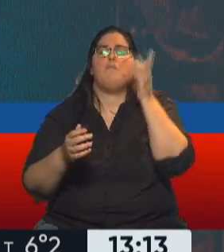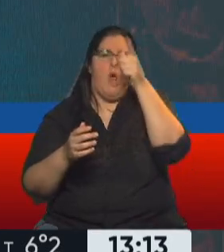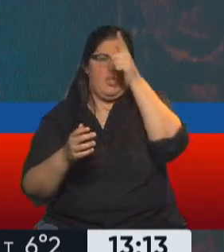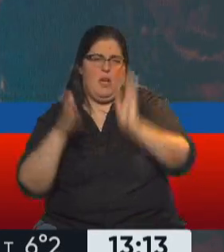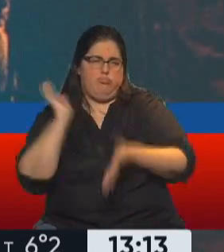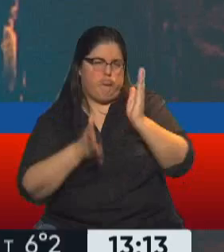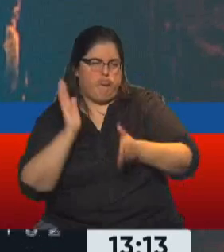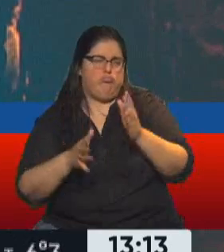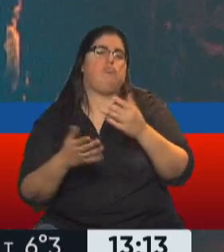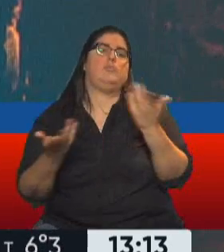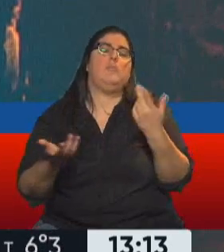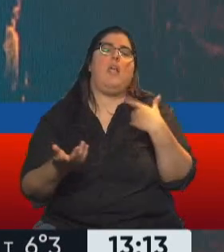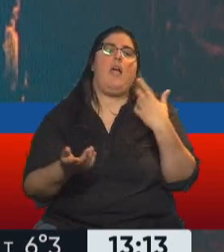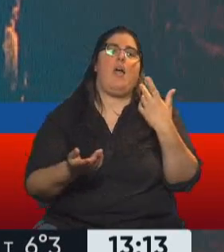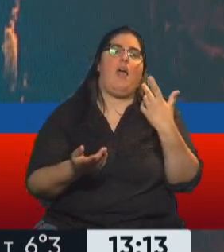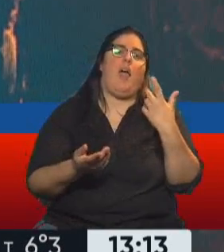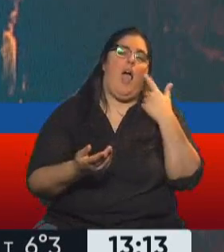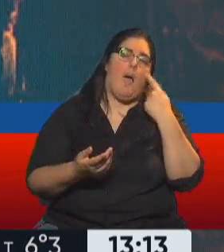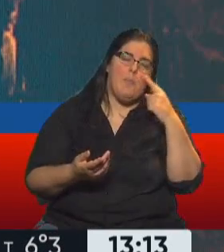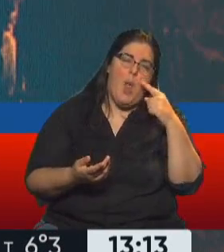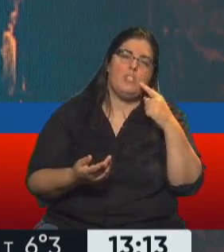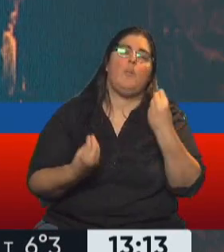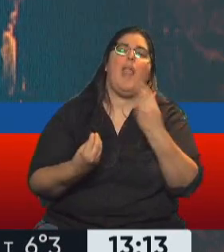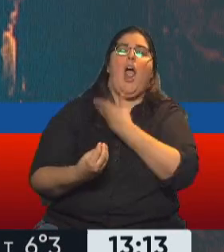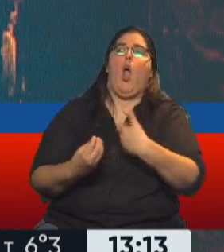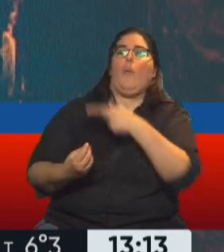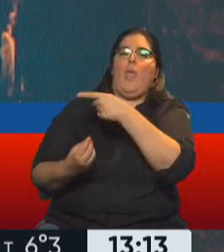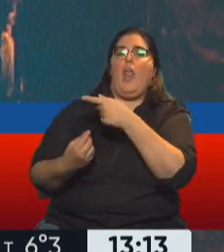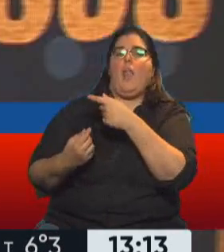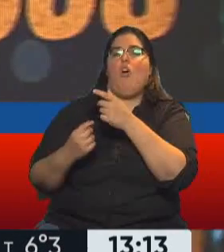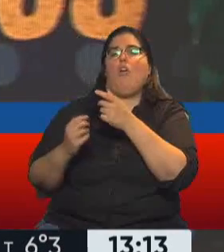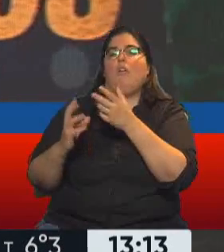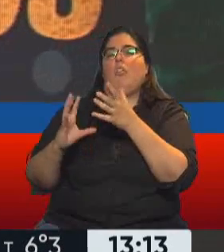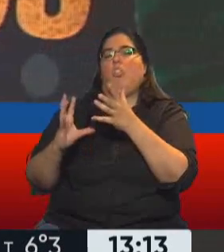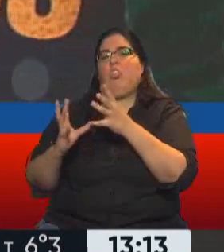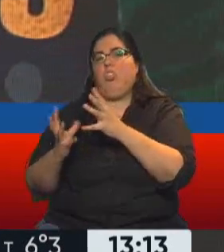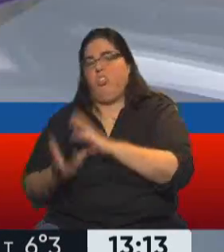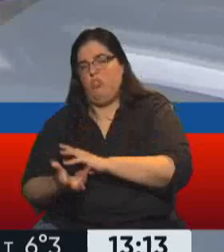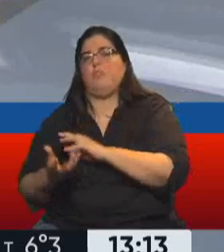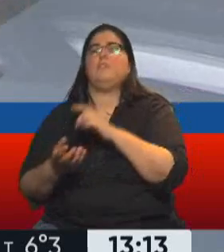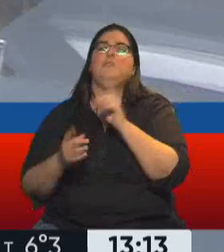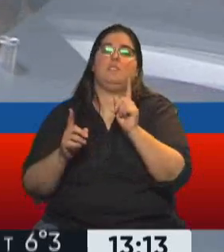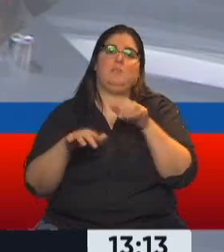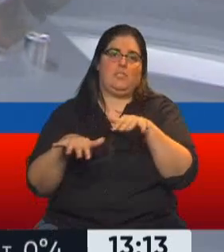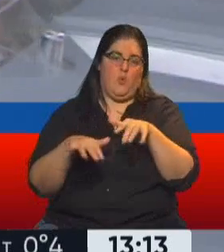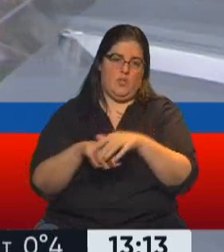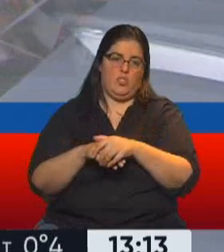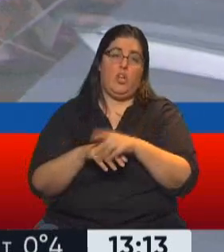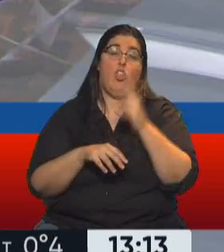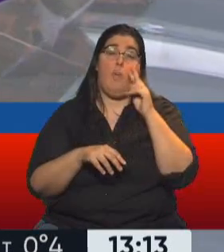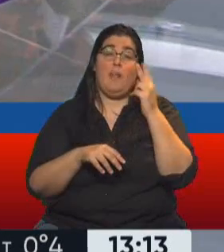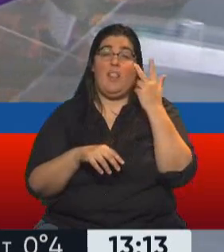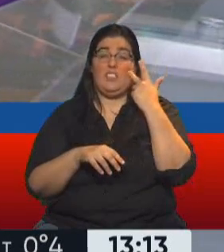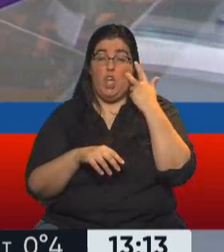la situación para tratar de desgastar al gobierno de Ortega, ¿no? Sí, Situación que es esto del